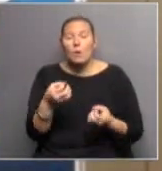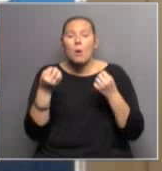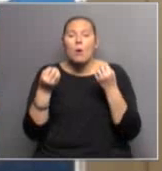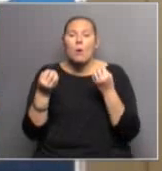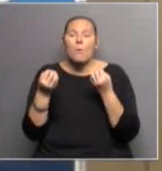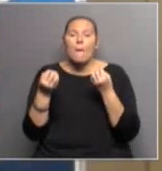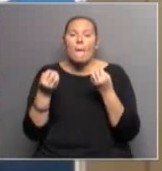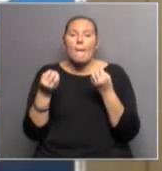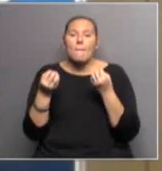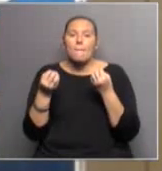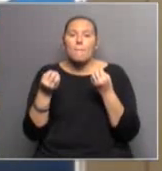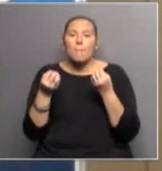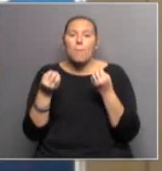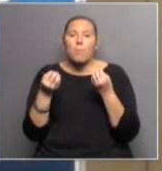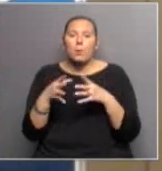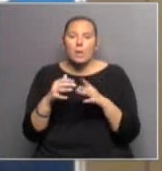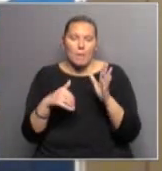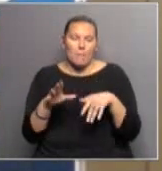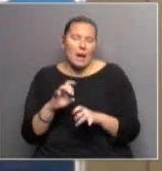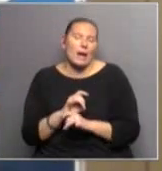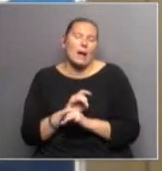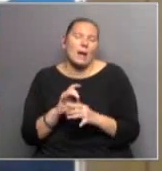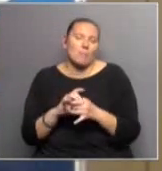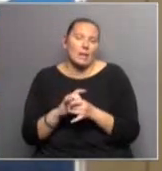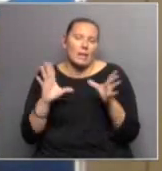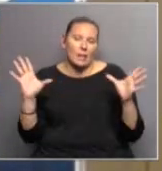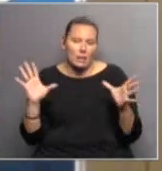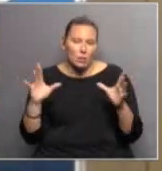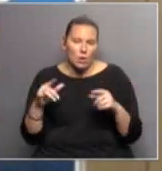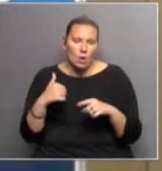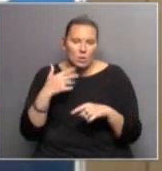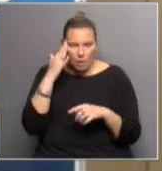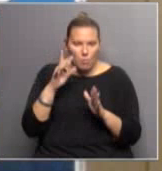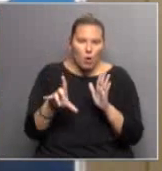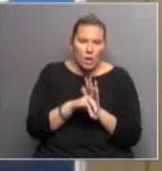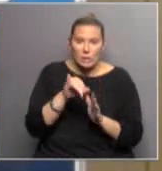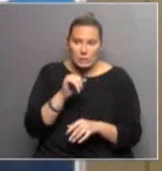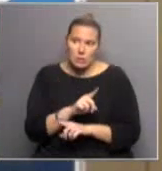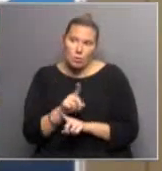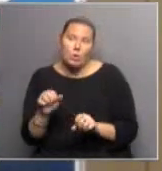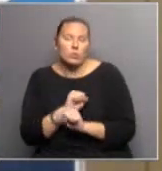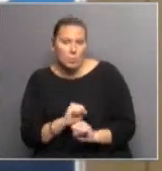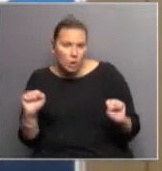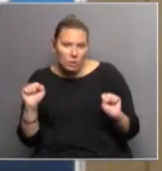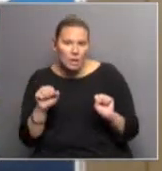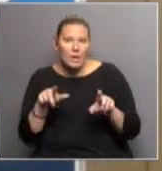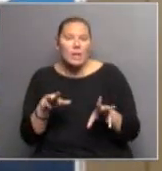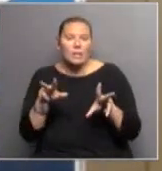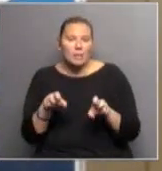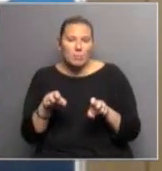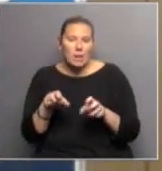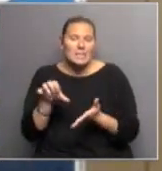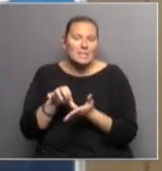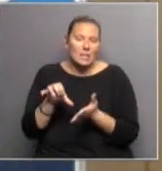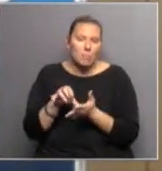como cada vez es más claro lo que es legítimo y lo que no es legítimo en torno al sistema